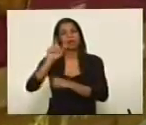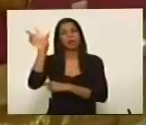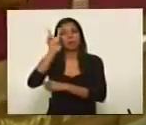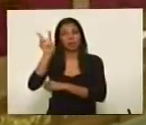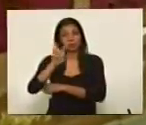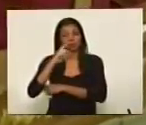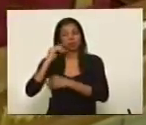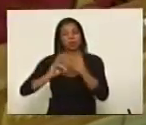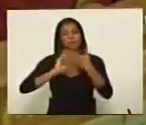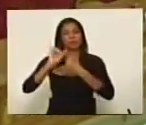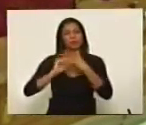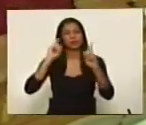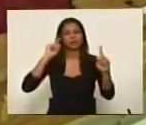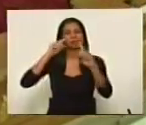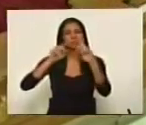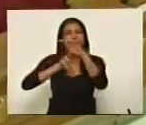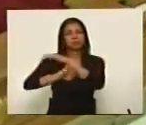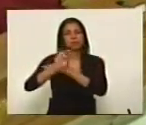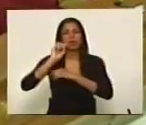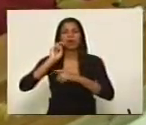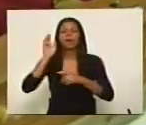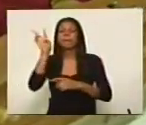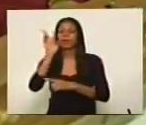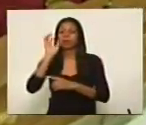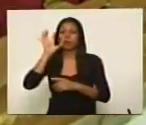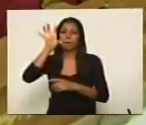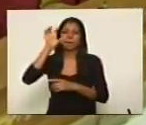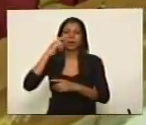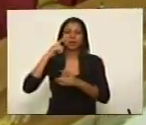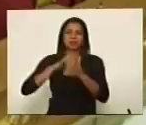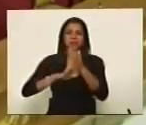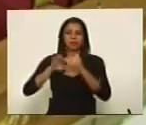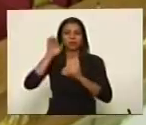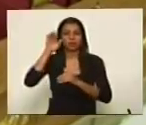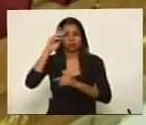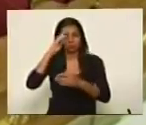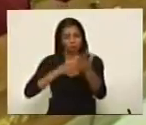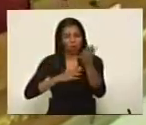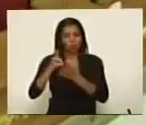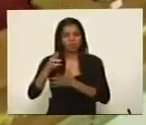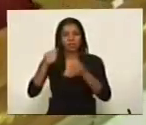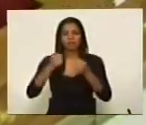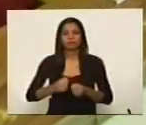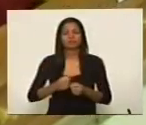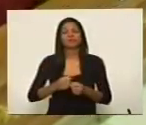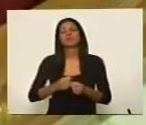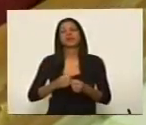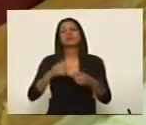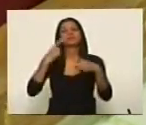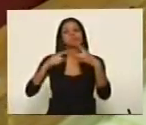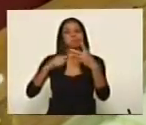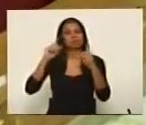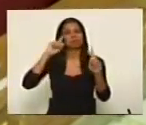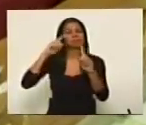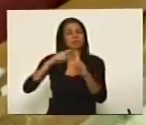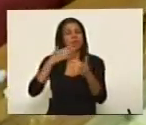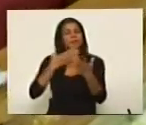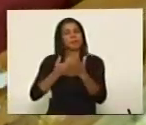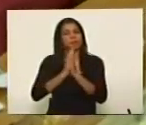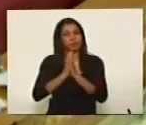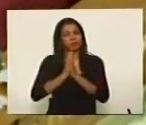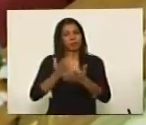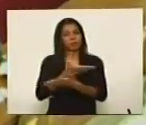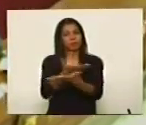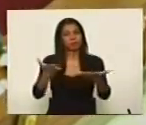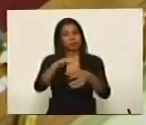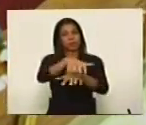emprenden sus proyectos con visión de país y de futuro de manera honesta y decidida. Razones suficientes para pedir al Pleno